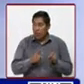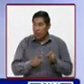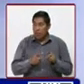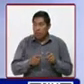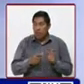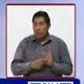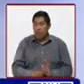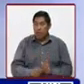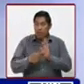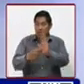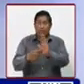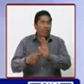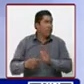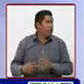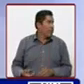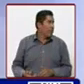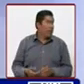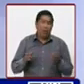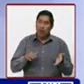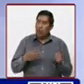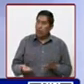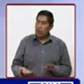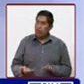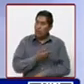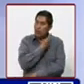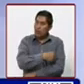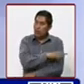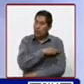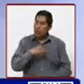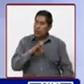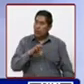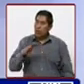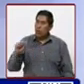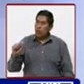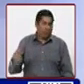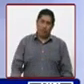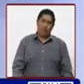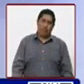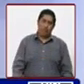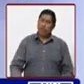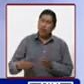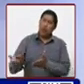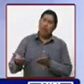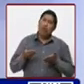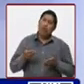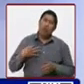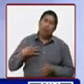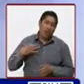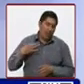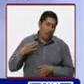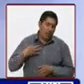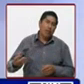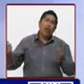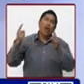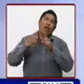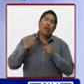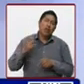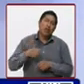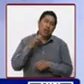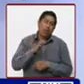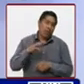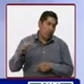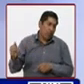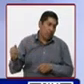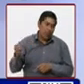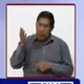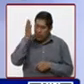que haber sido presentado, ha fallecido en un hospital en Cochabamba. Lo llevaron de Entre Ríos, en el trópico, hasta Cochabamba. Pero